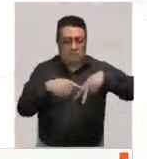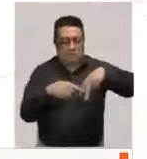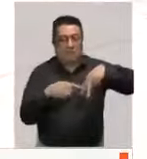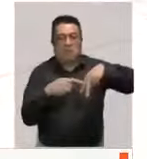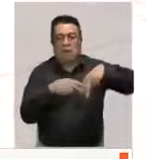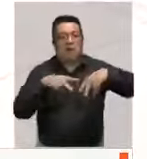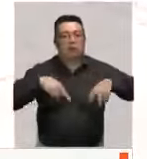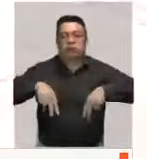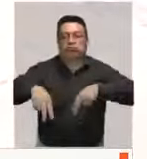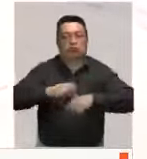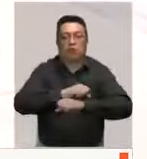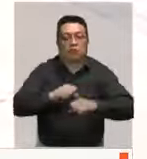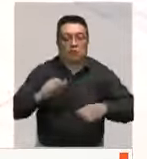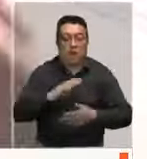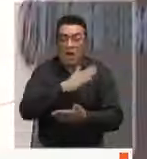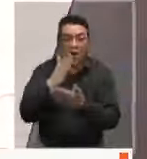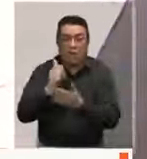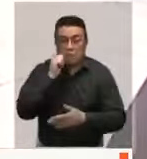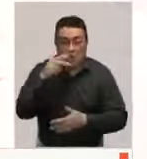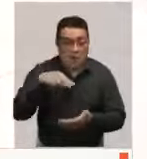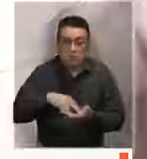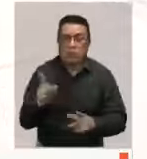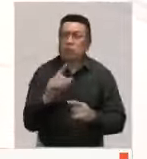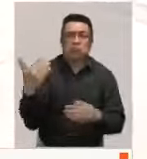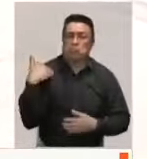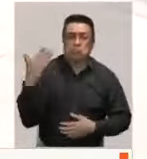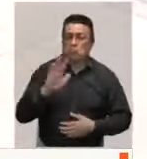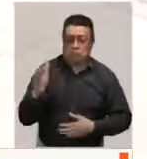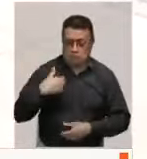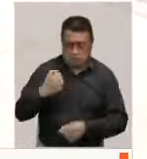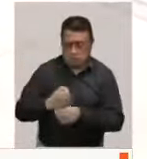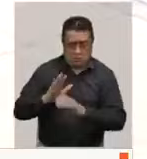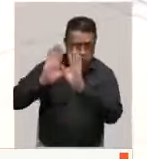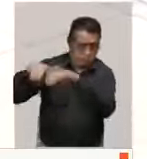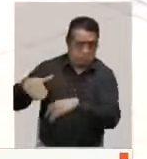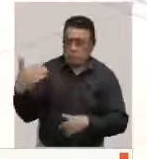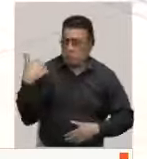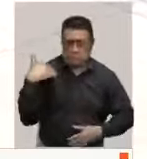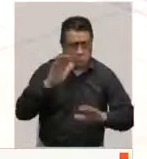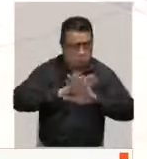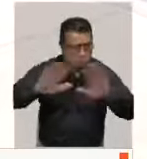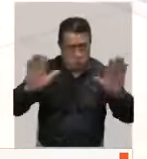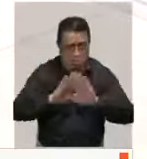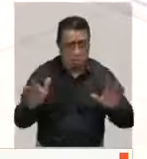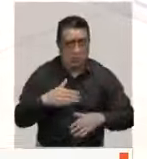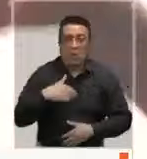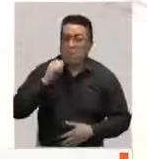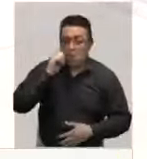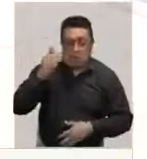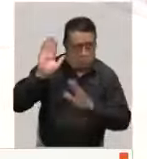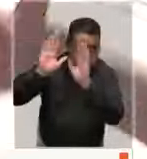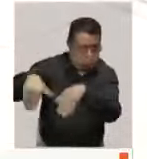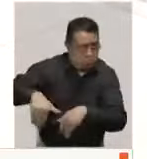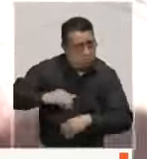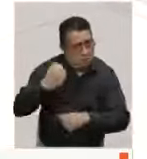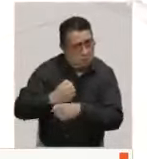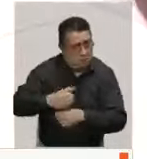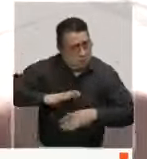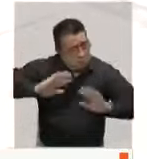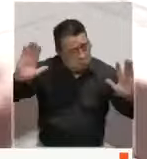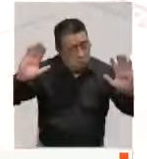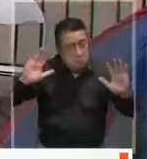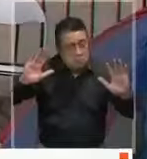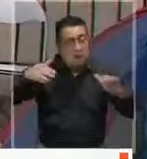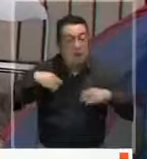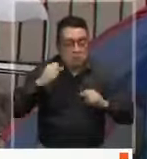hasta mañana. Sí, no importa, son los de menos, no importa que no trabaje. No trabajo mañana nomás. Pero... Puedo